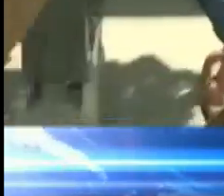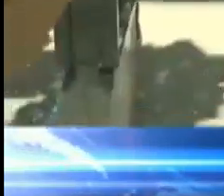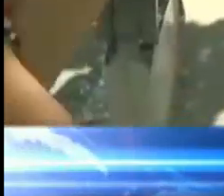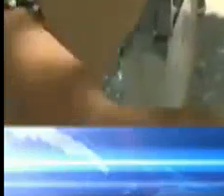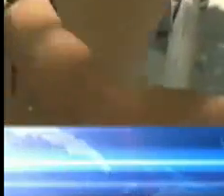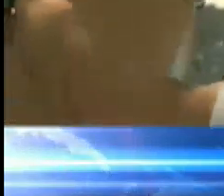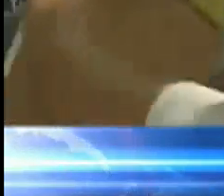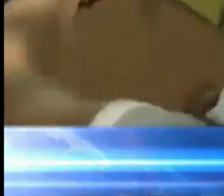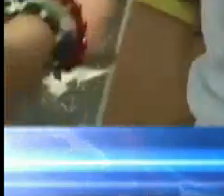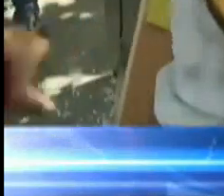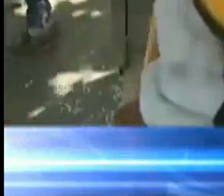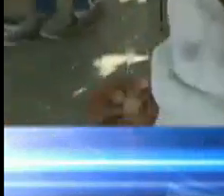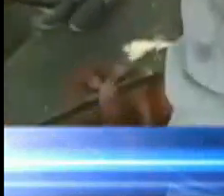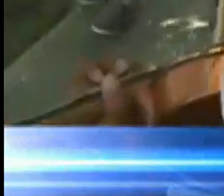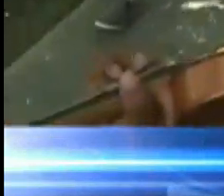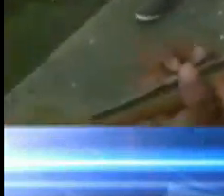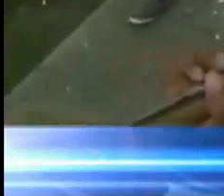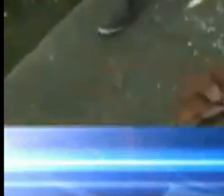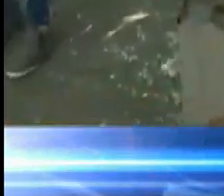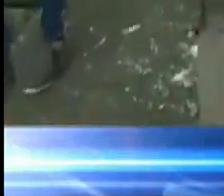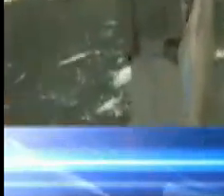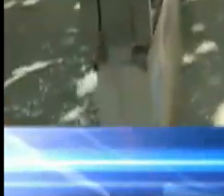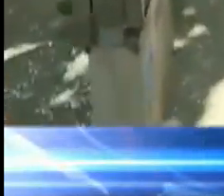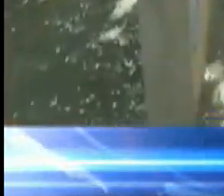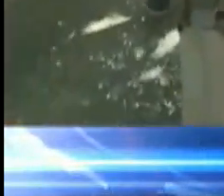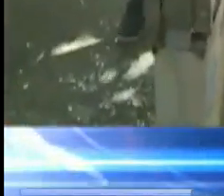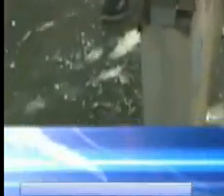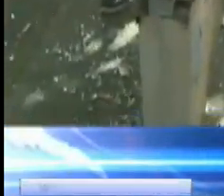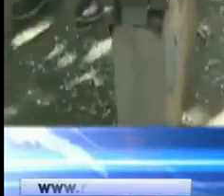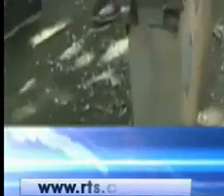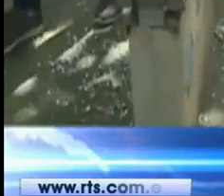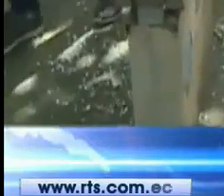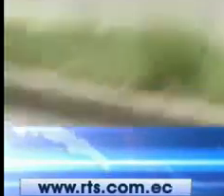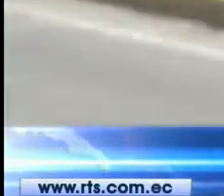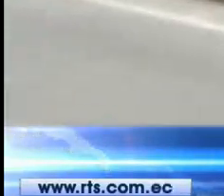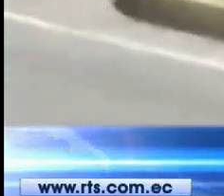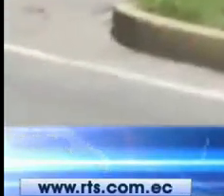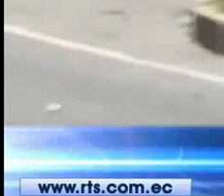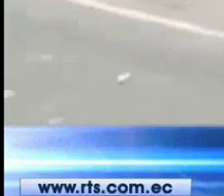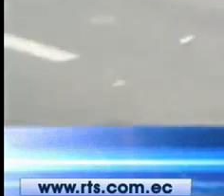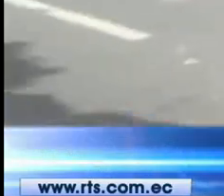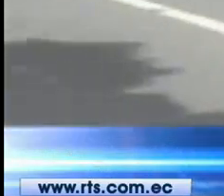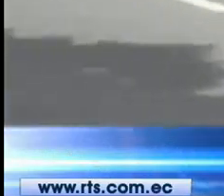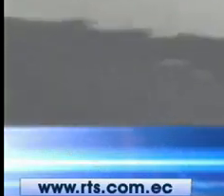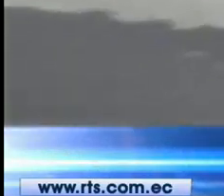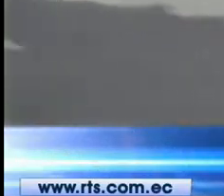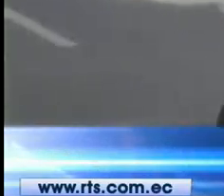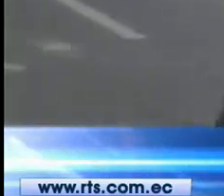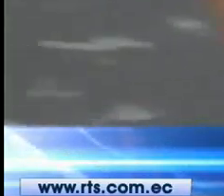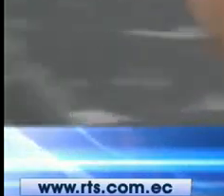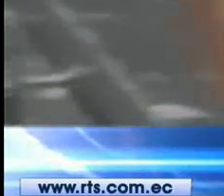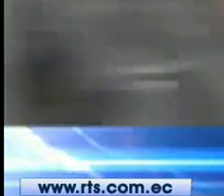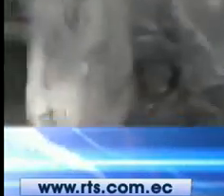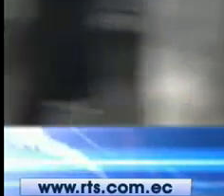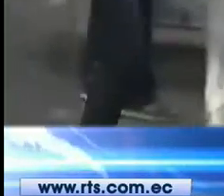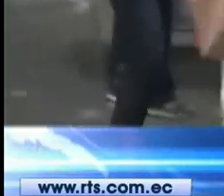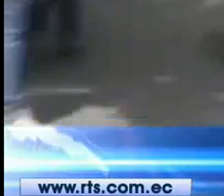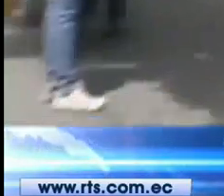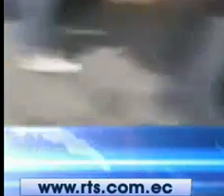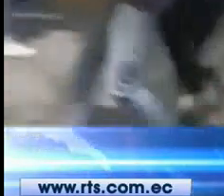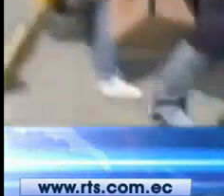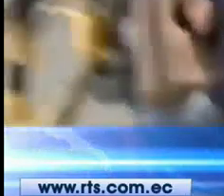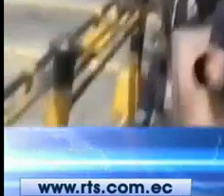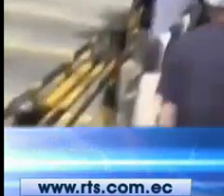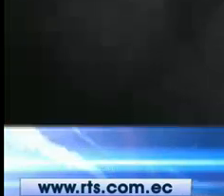En lo internacional, se agudiza la situación en Venezuela. 37 muertos dejó